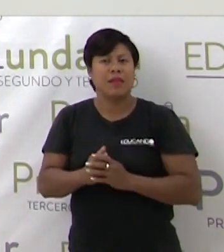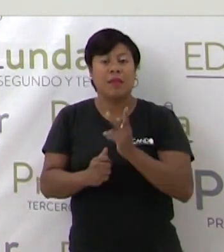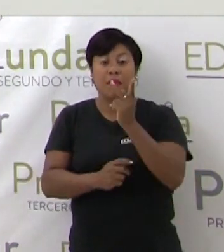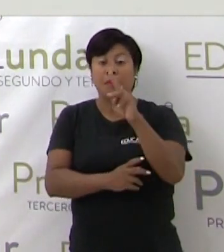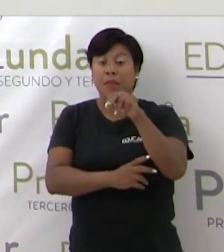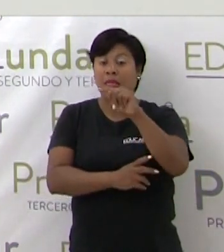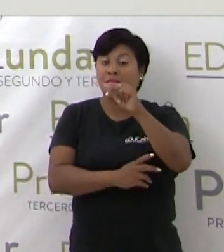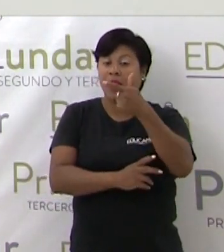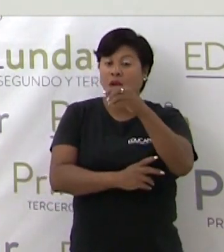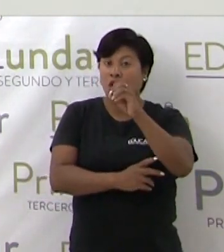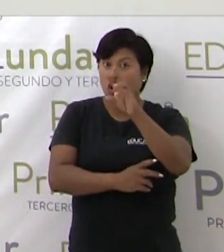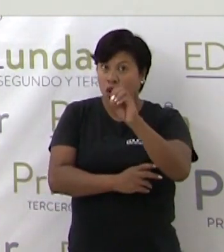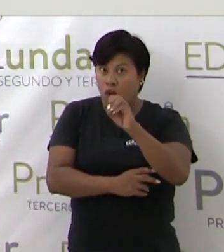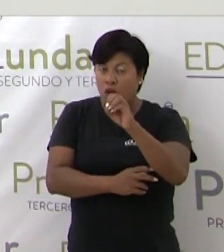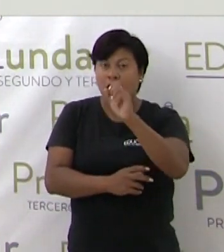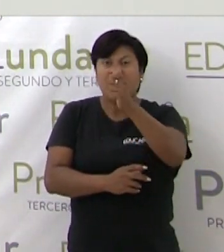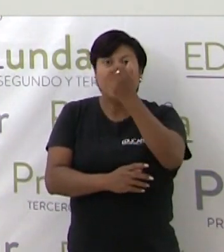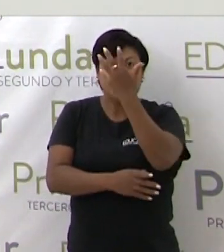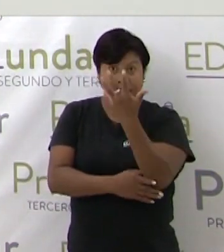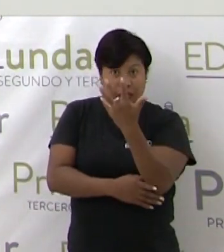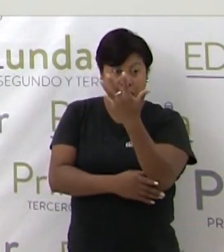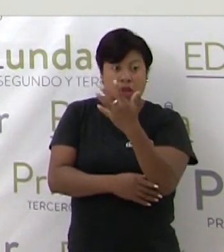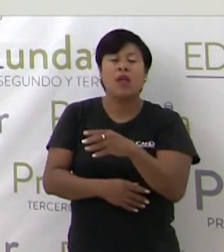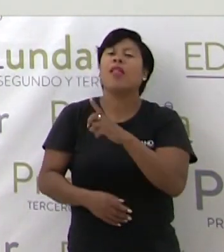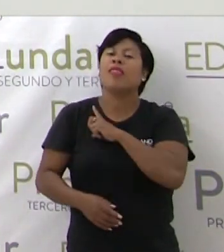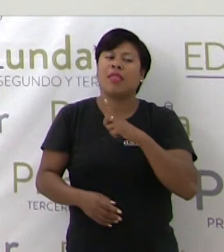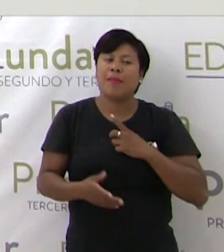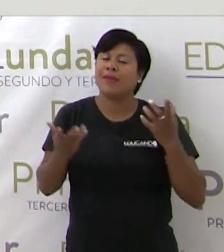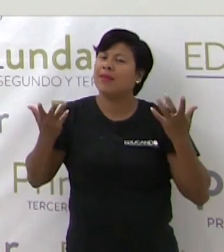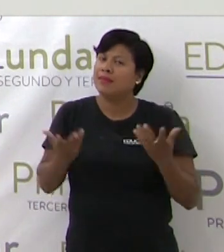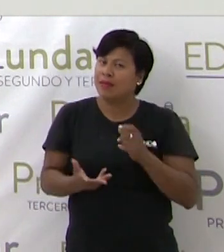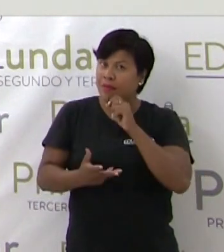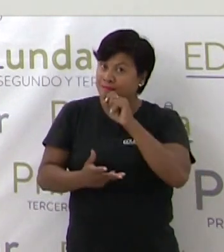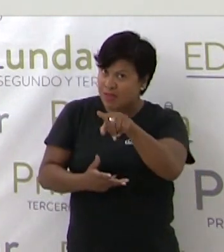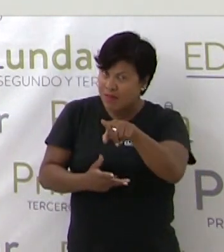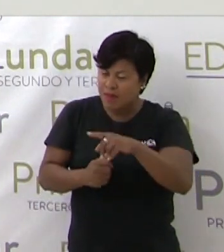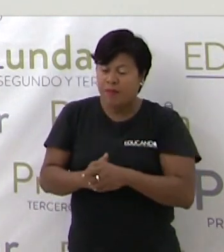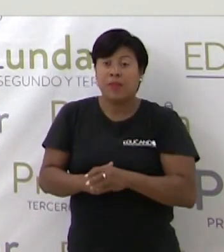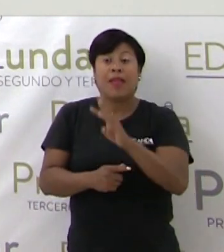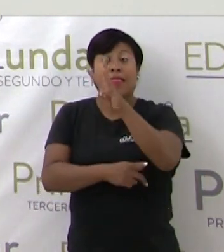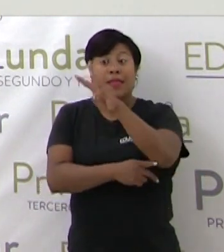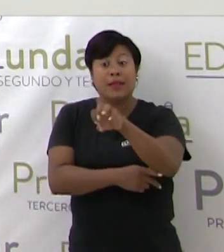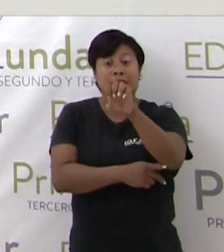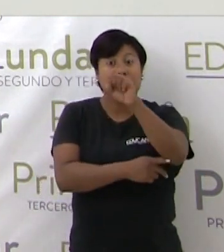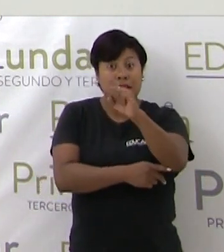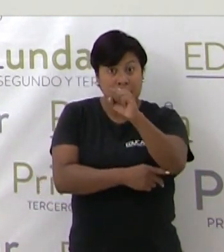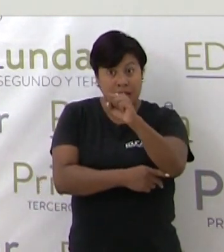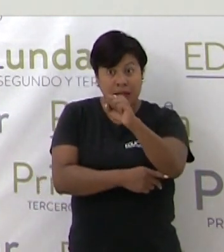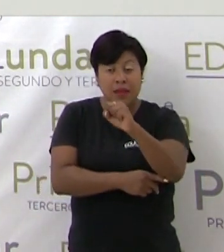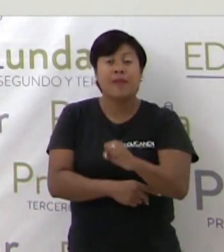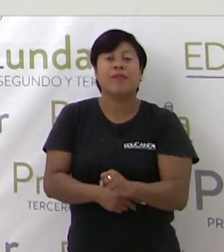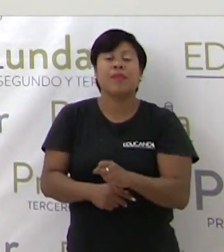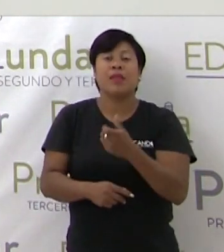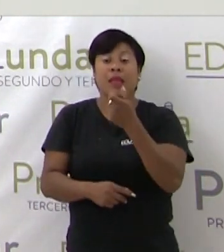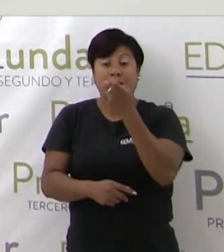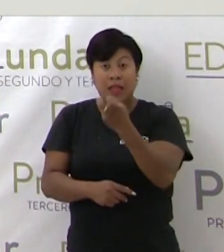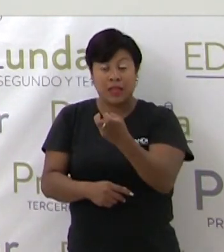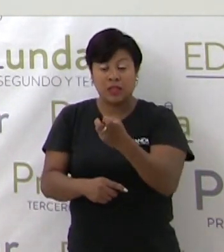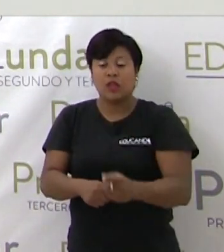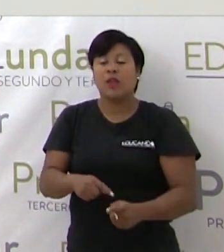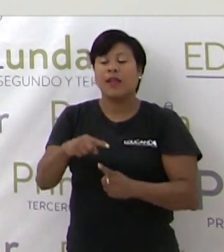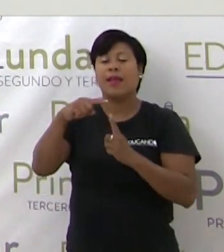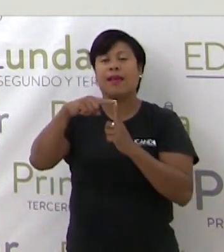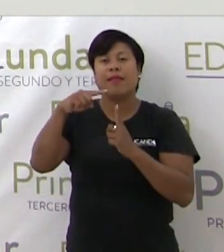pentágono, pues tenemos que hacer lo mismo. Tenemos que dividir 360, que son los grados que